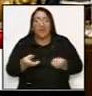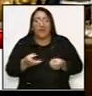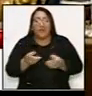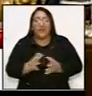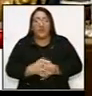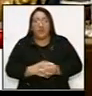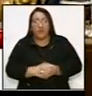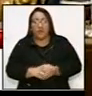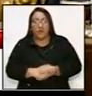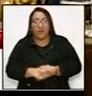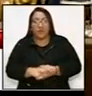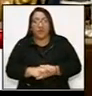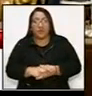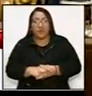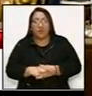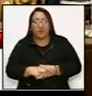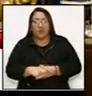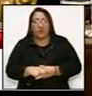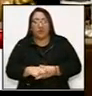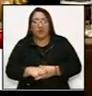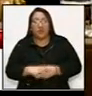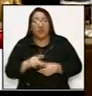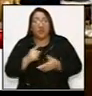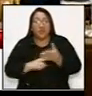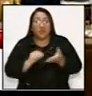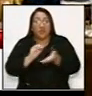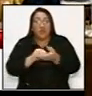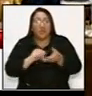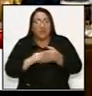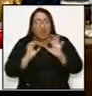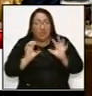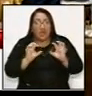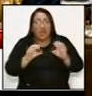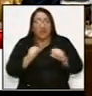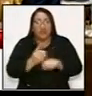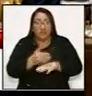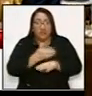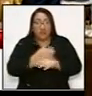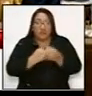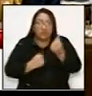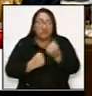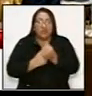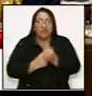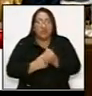DIVIDAC proceder a la detención en apoyo